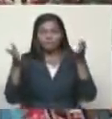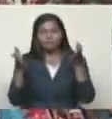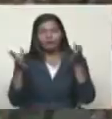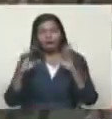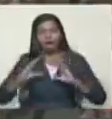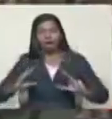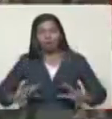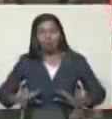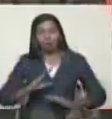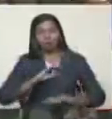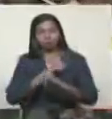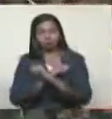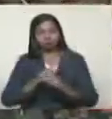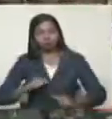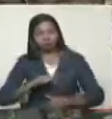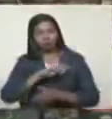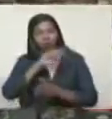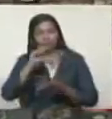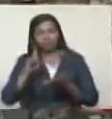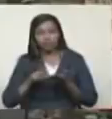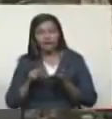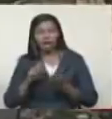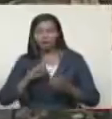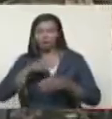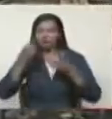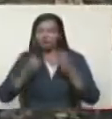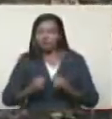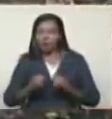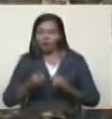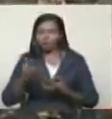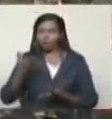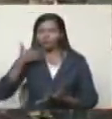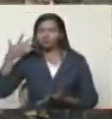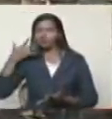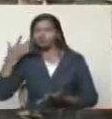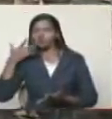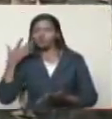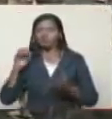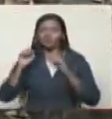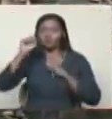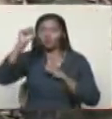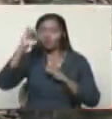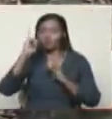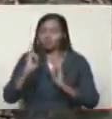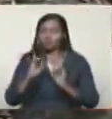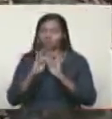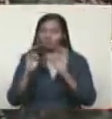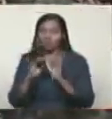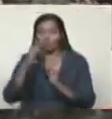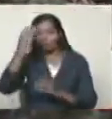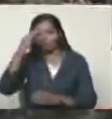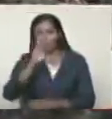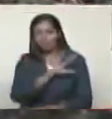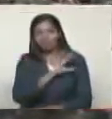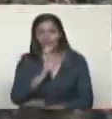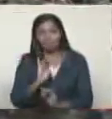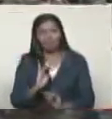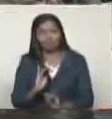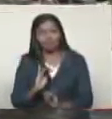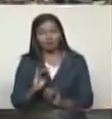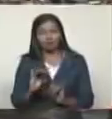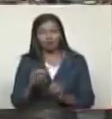armado nacional, poderoso, admirable y heroico, y nuestra milicia nacional bolivariana